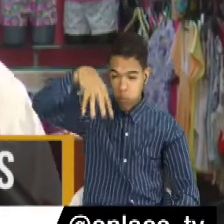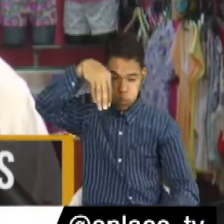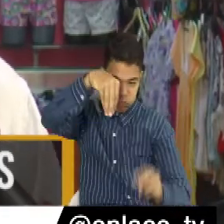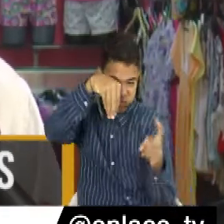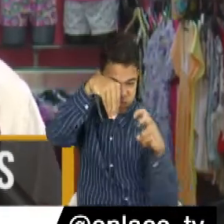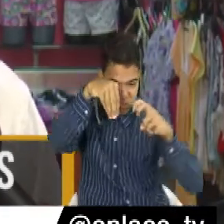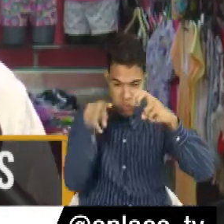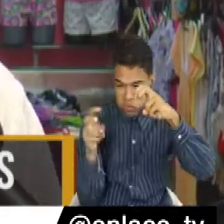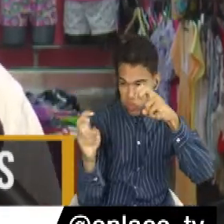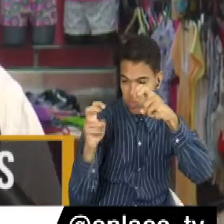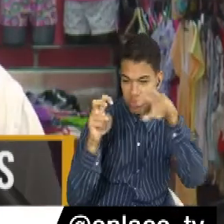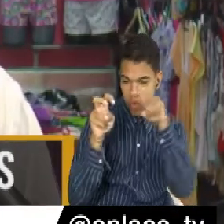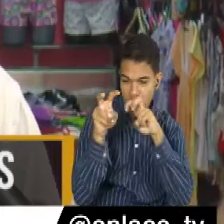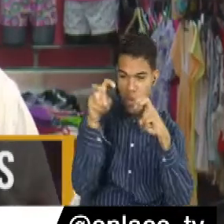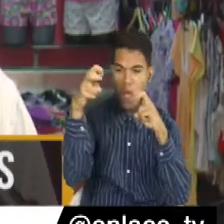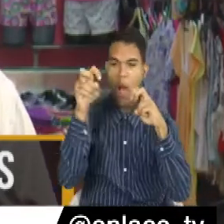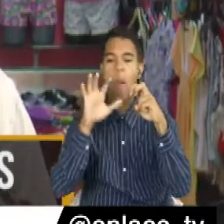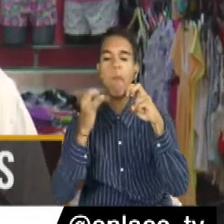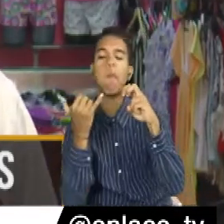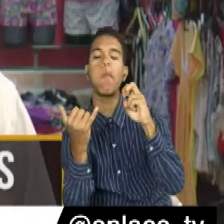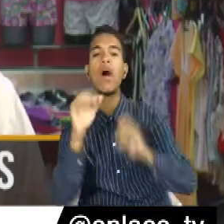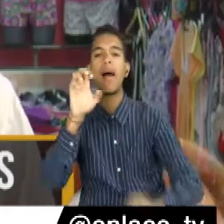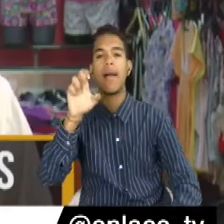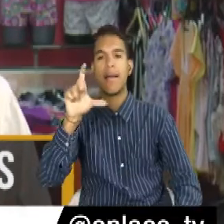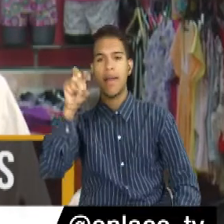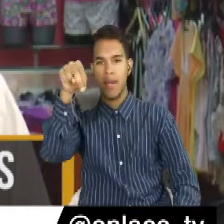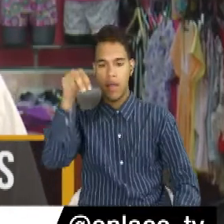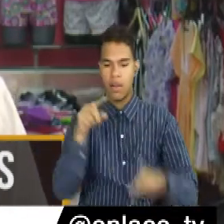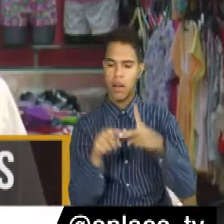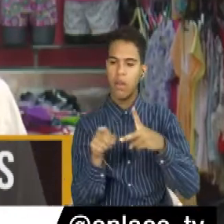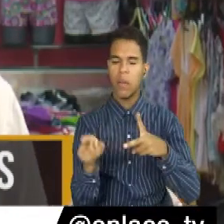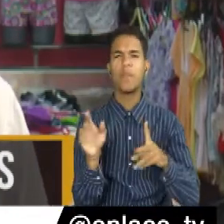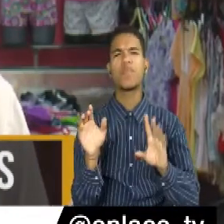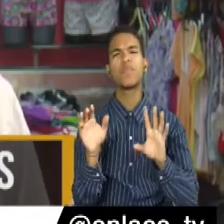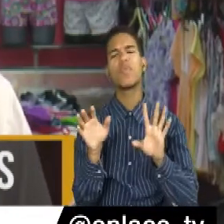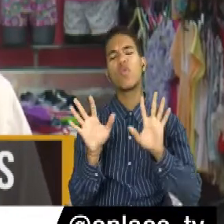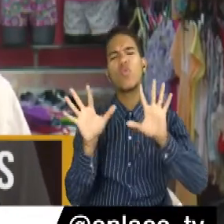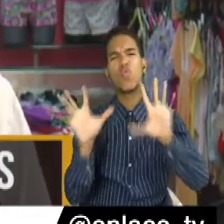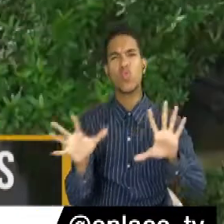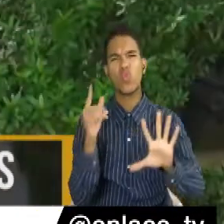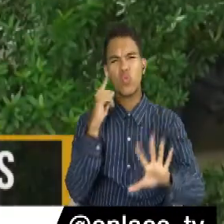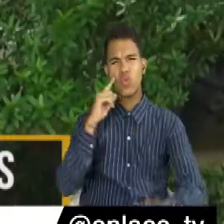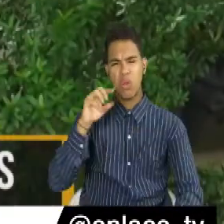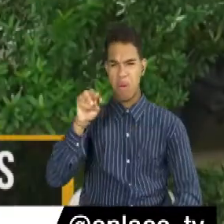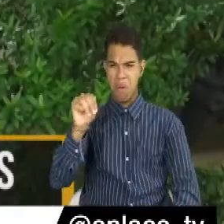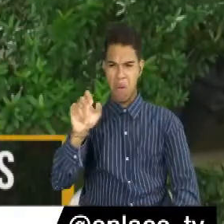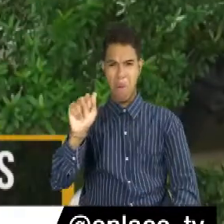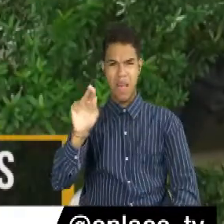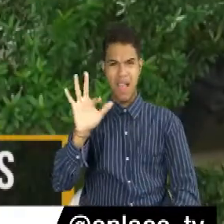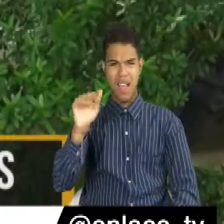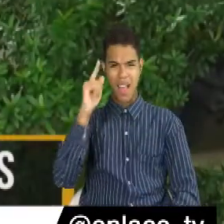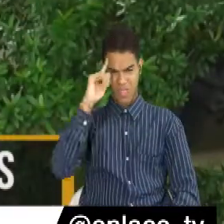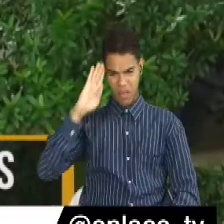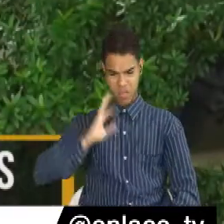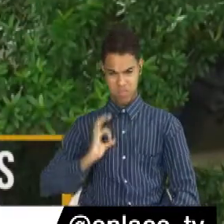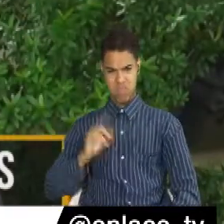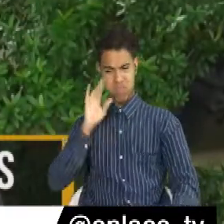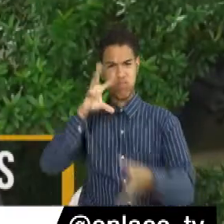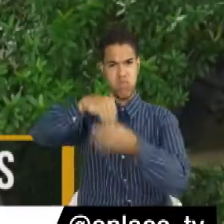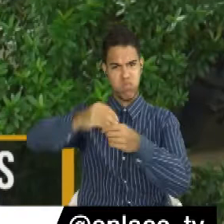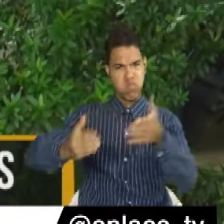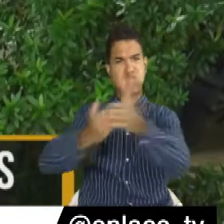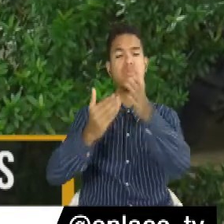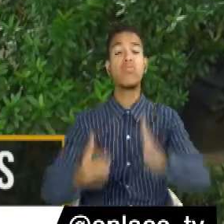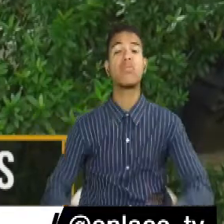ELN, pero también de las operaciones contra insurgentes de la Fuerza de Tarea Marte. En este Comité Transicional para la